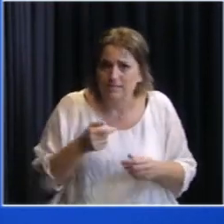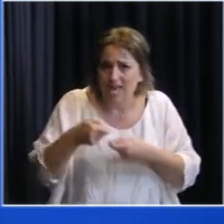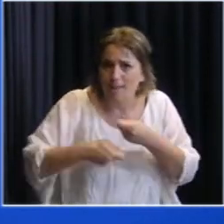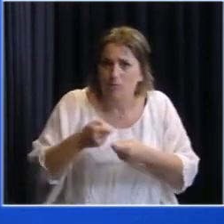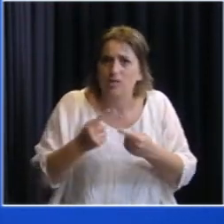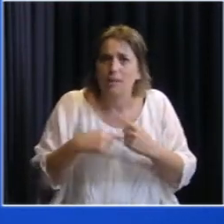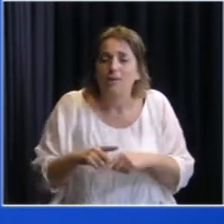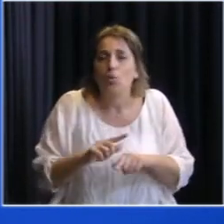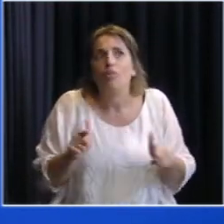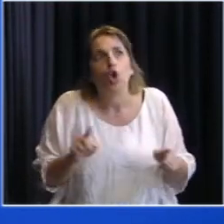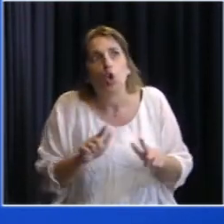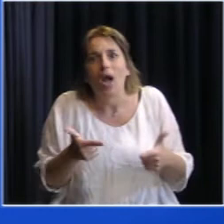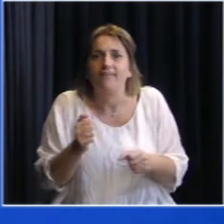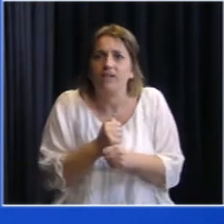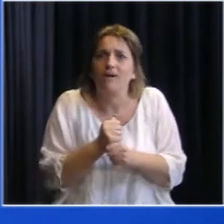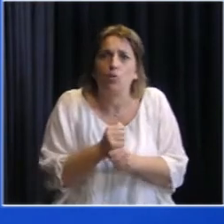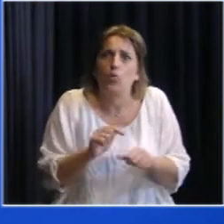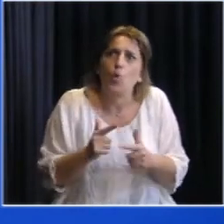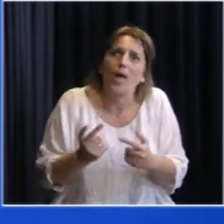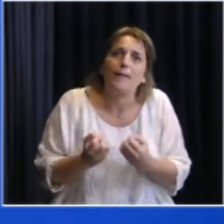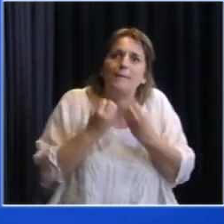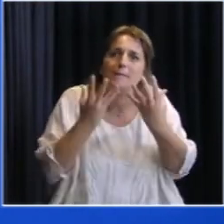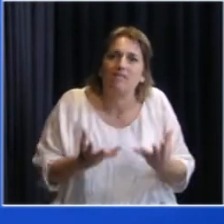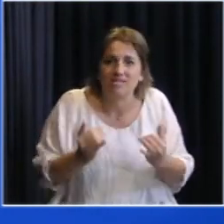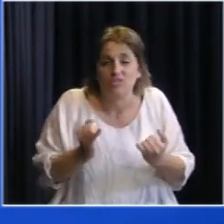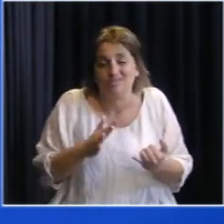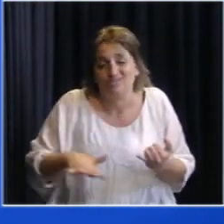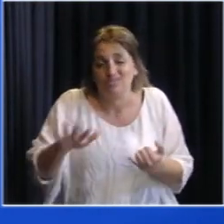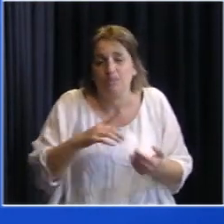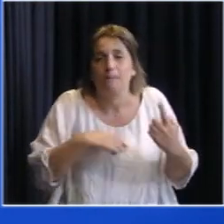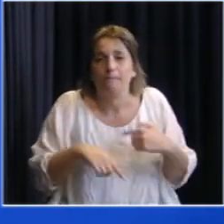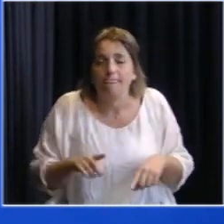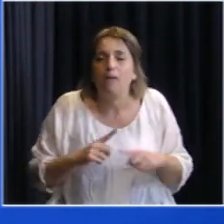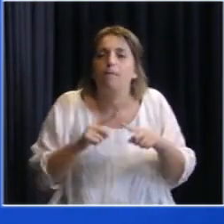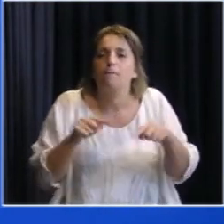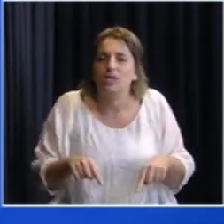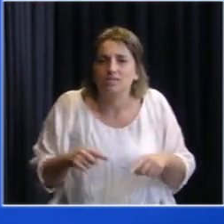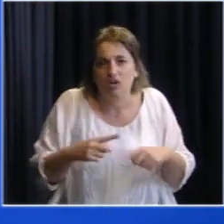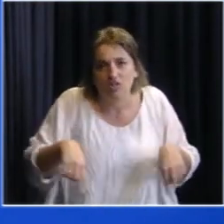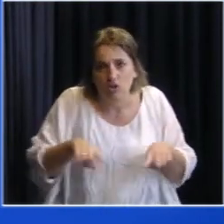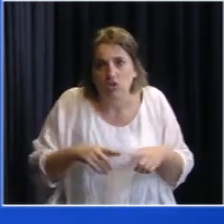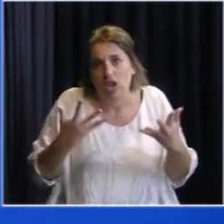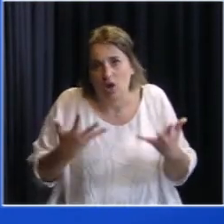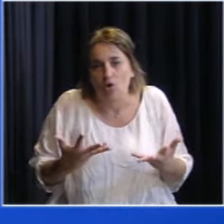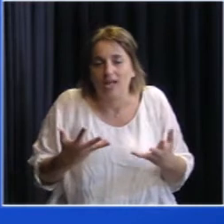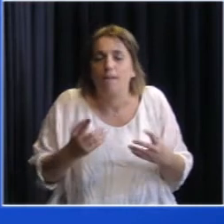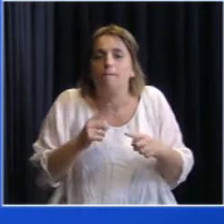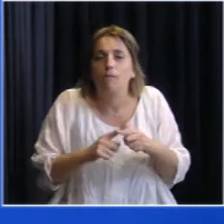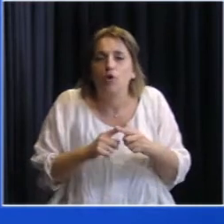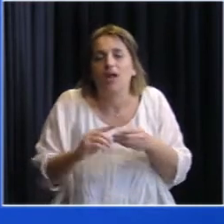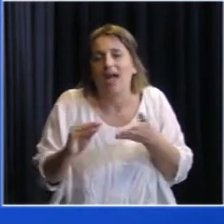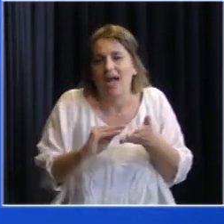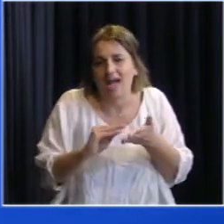su actividad no reciben un beneficio en esa situación y por lo tanto estamos poniendo a disposición a través de la